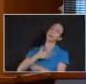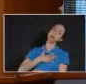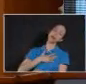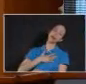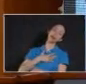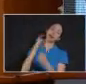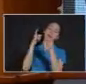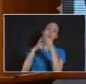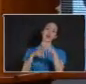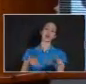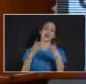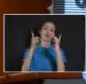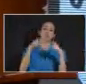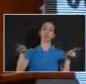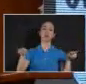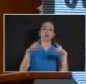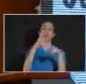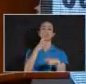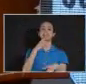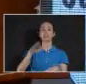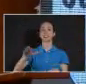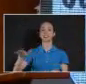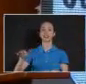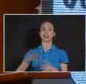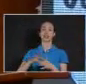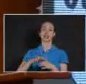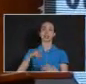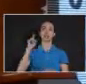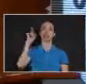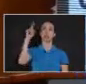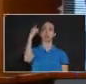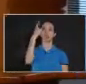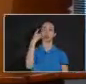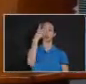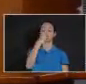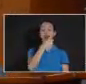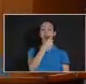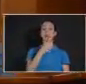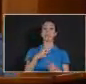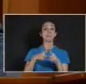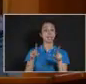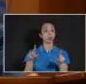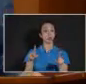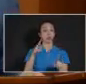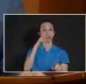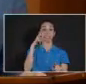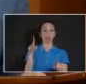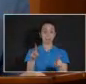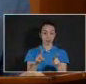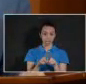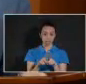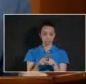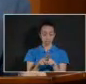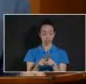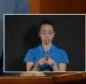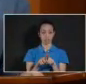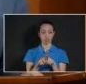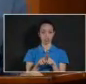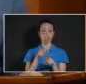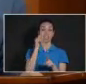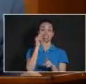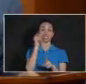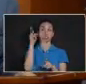como a la niña de tus ojos. Pero también el Señor nos